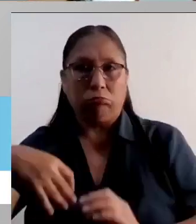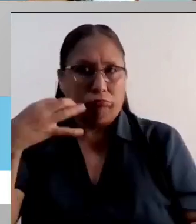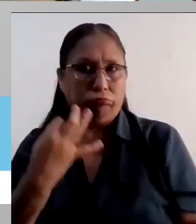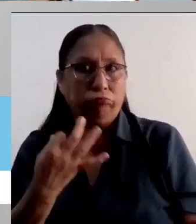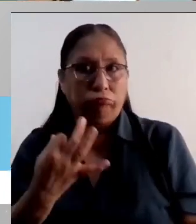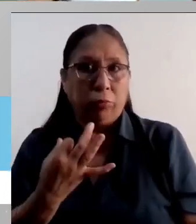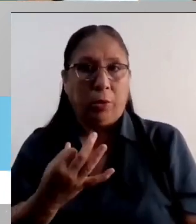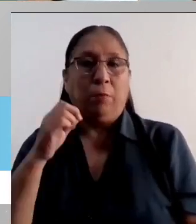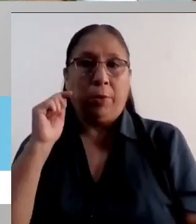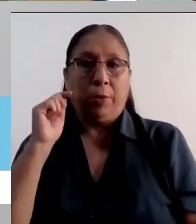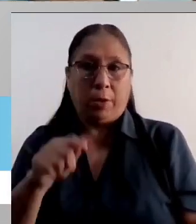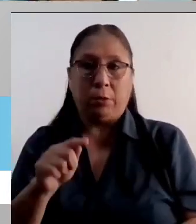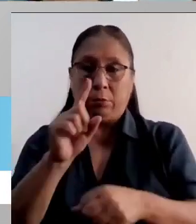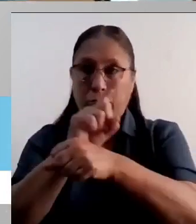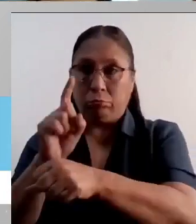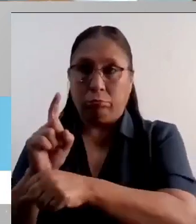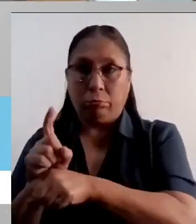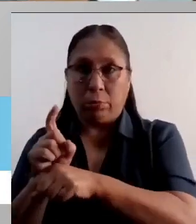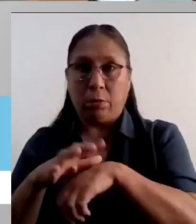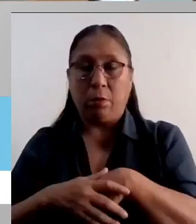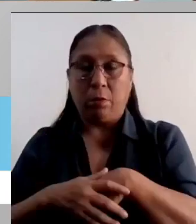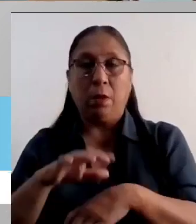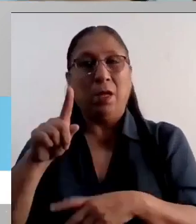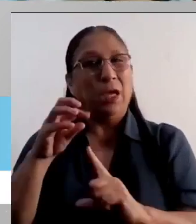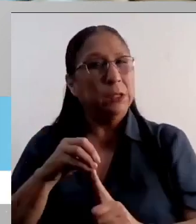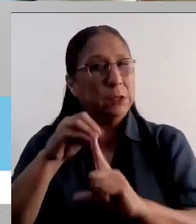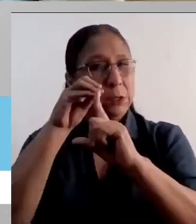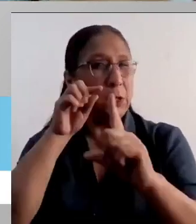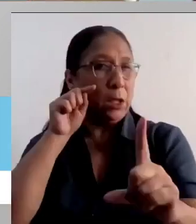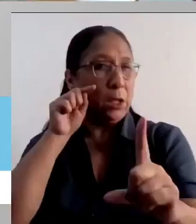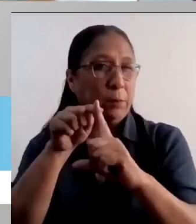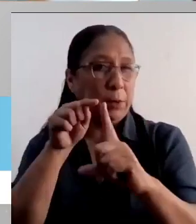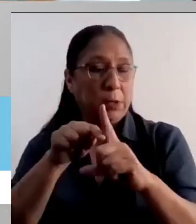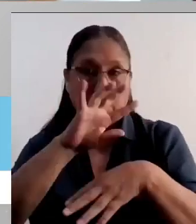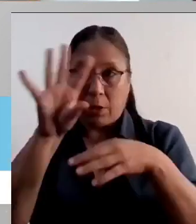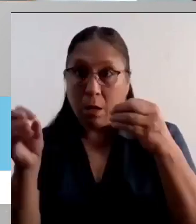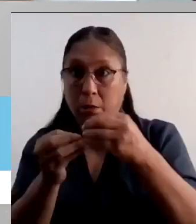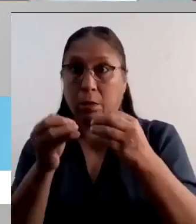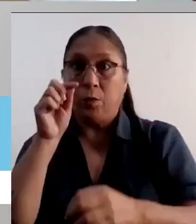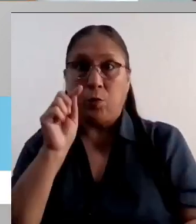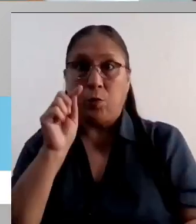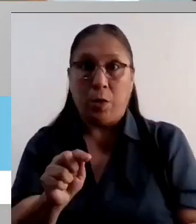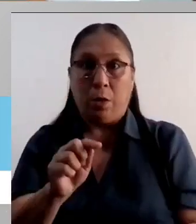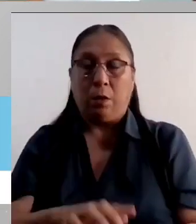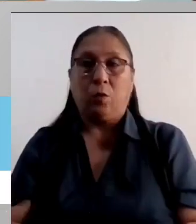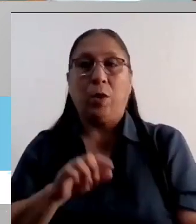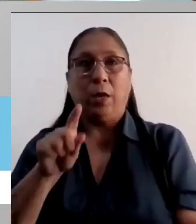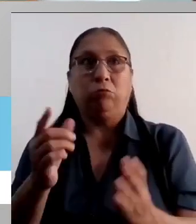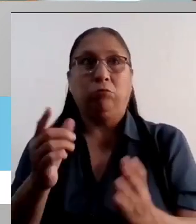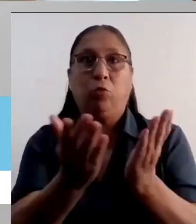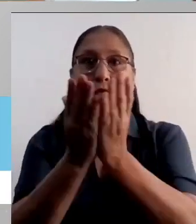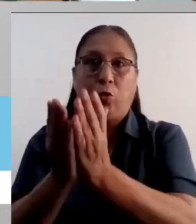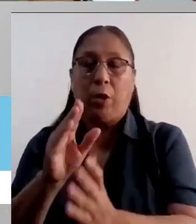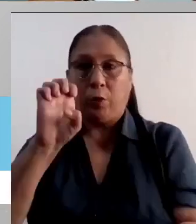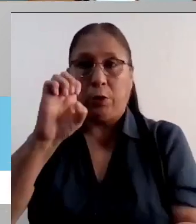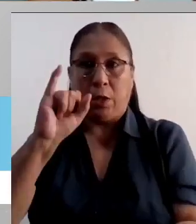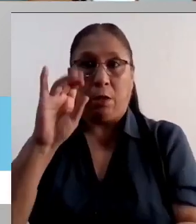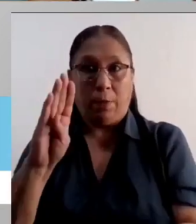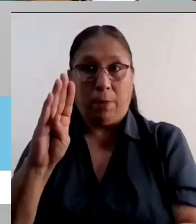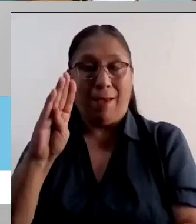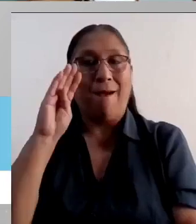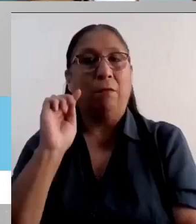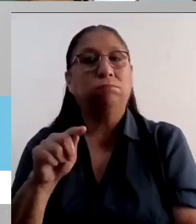la educación. De manera específica y en adición a ello, en el caso de las escuelas EIB,